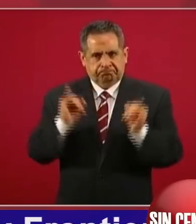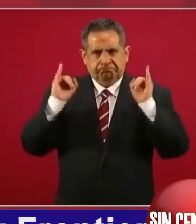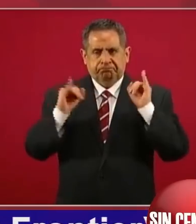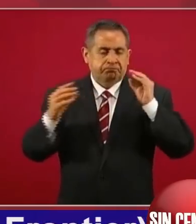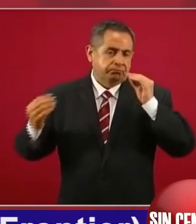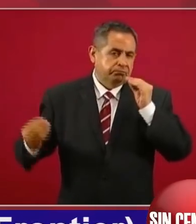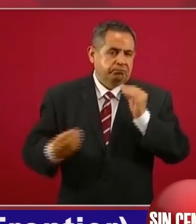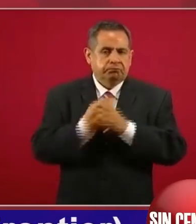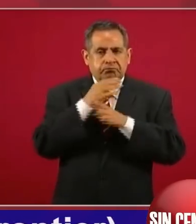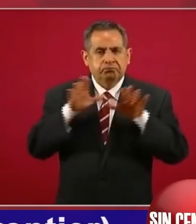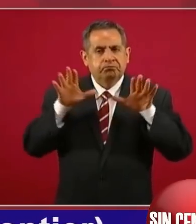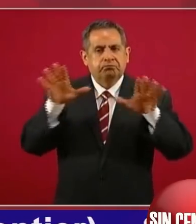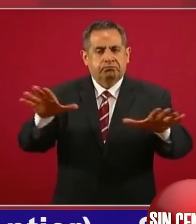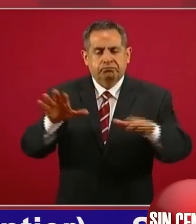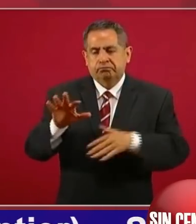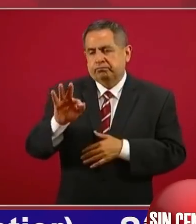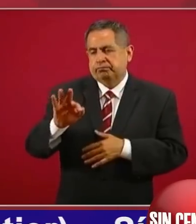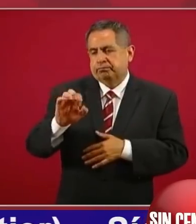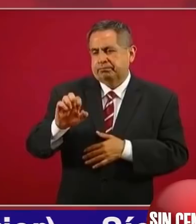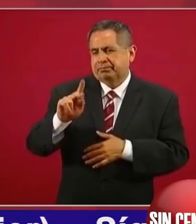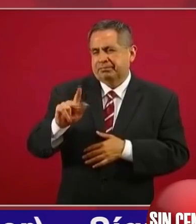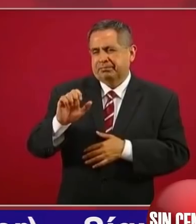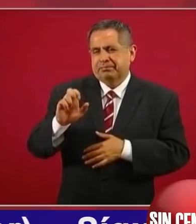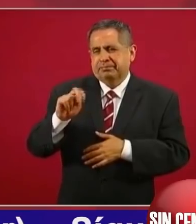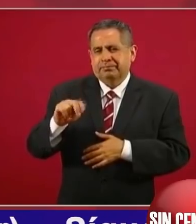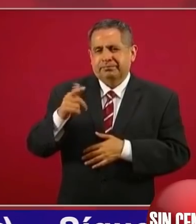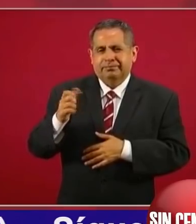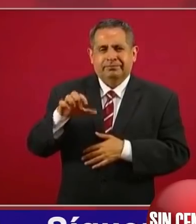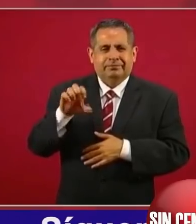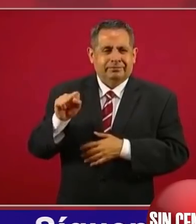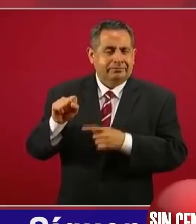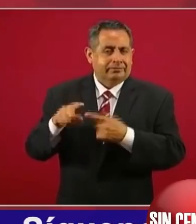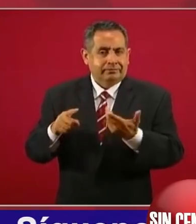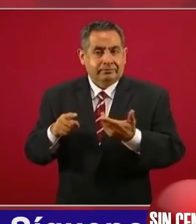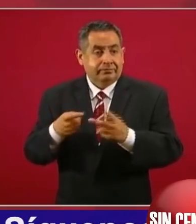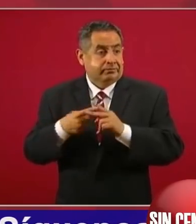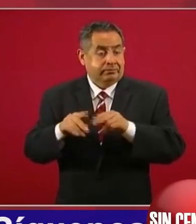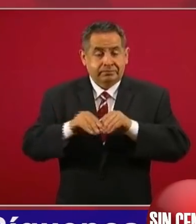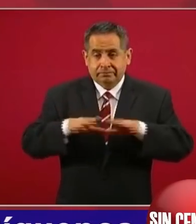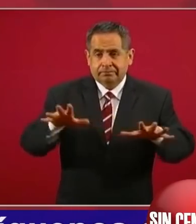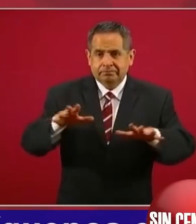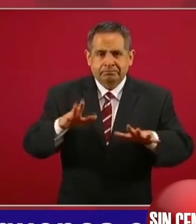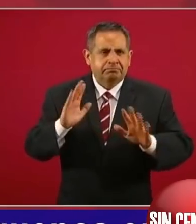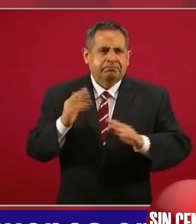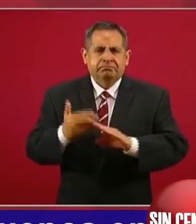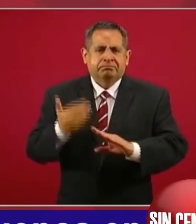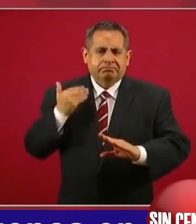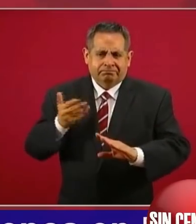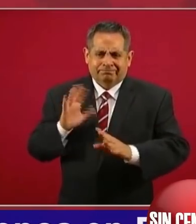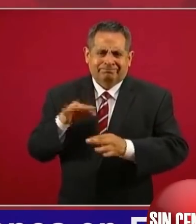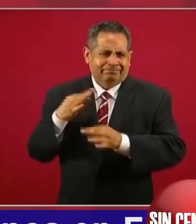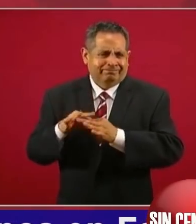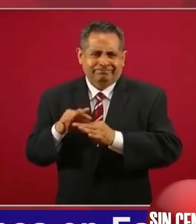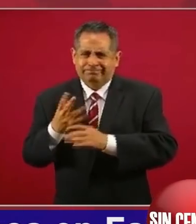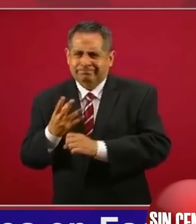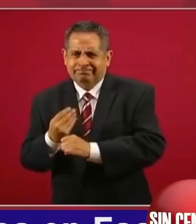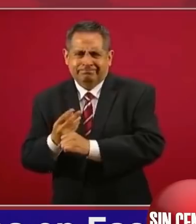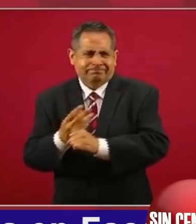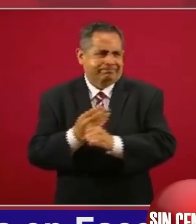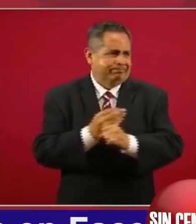nuevo aeropuerto Felipe Ángeles y para entonces ya está